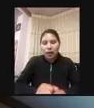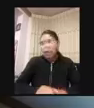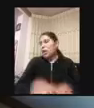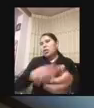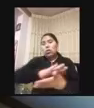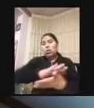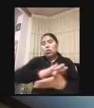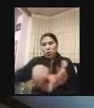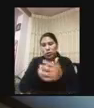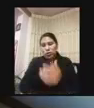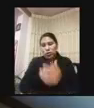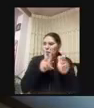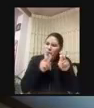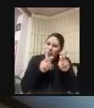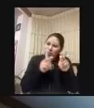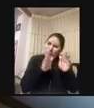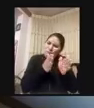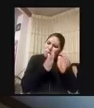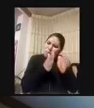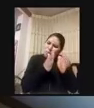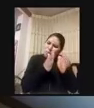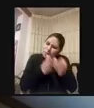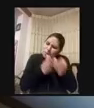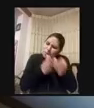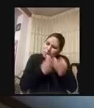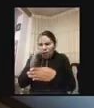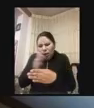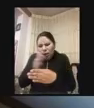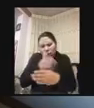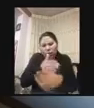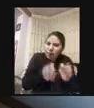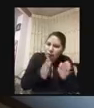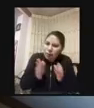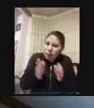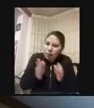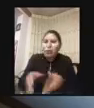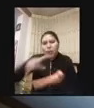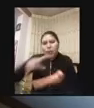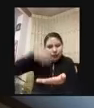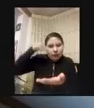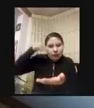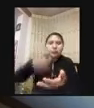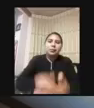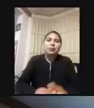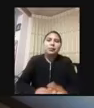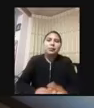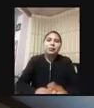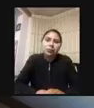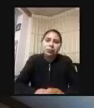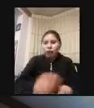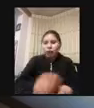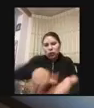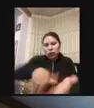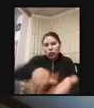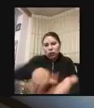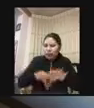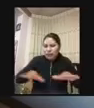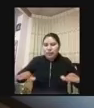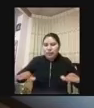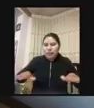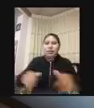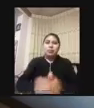la enseñanza-aprendizaje de nuestros niños con síndrome de Down, ¿no? No solamente con ellos, sino con todos los niños con los que se trabaja allá